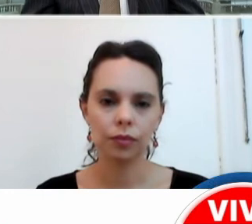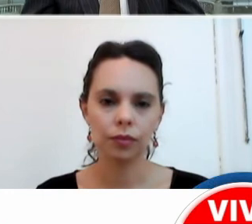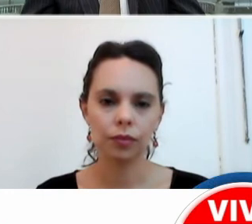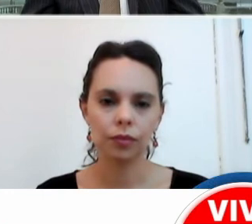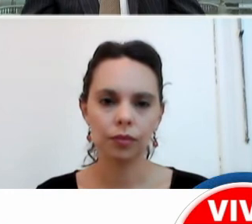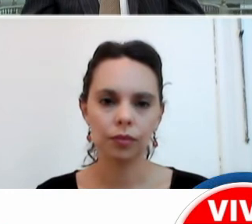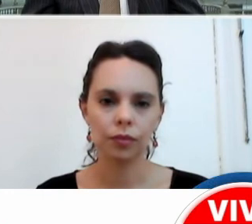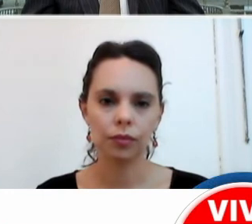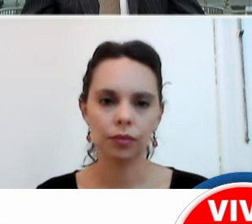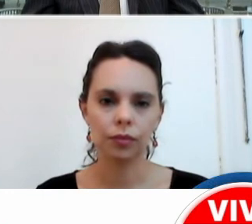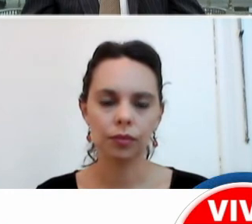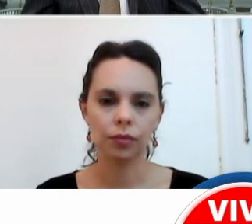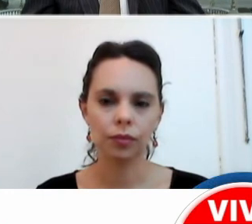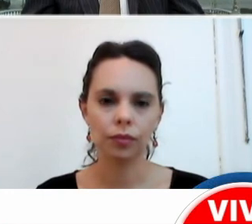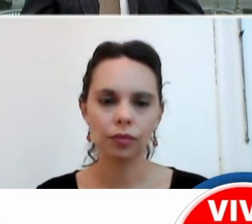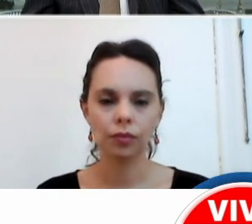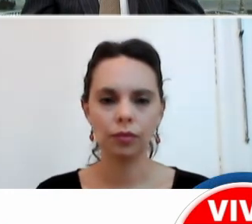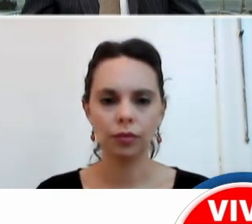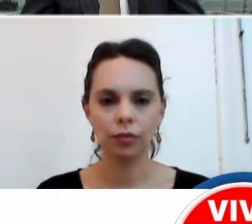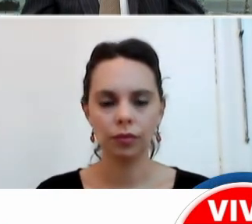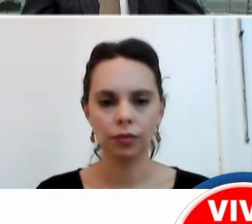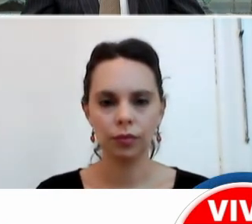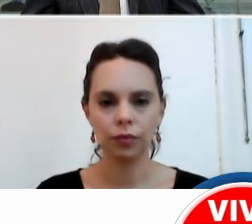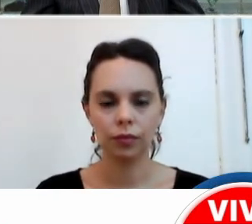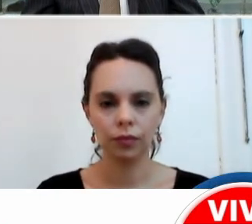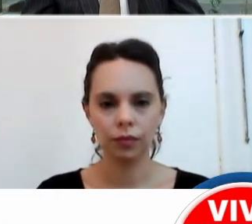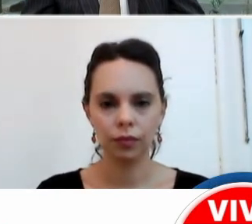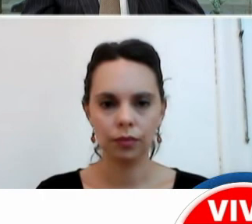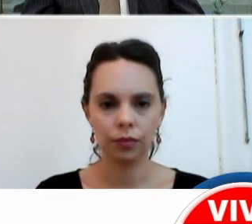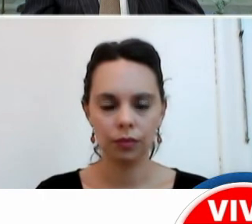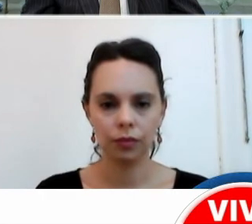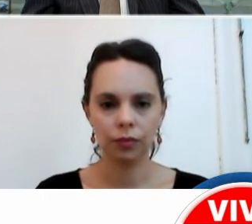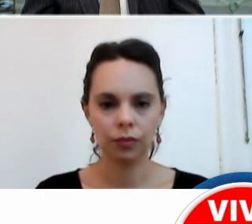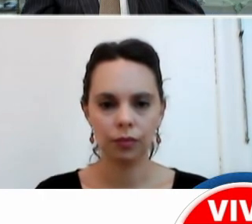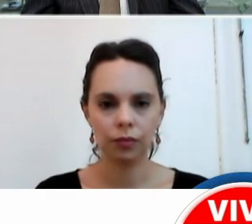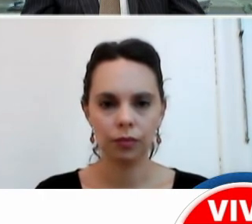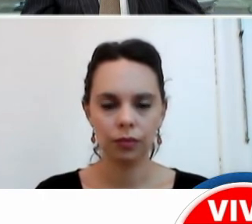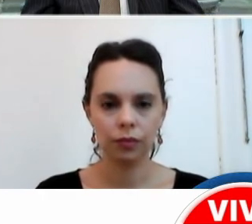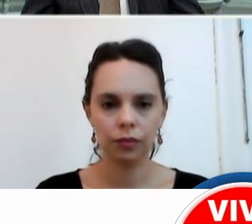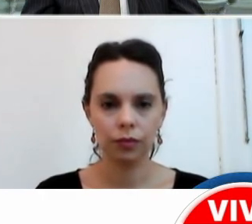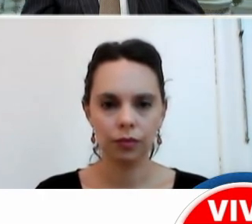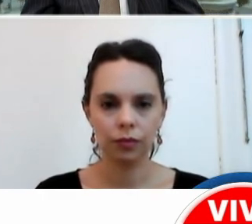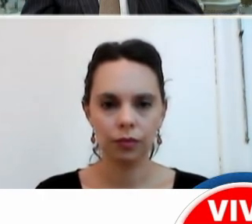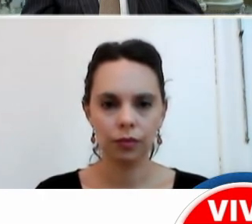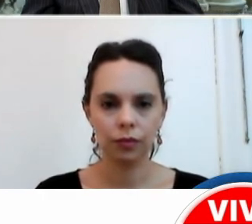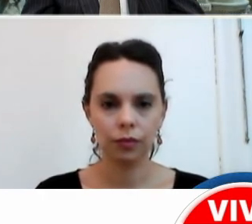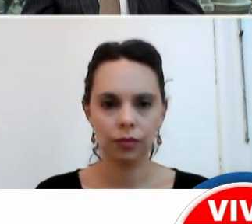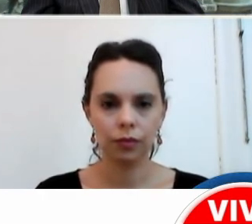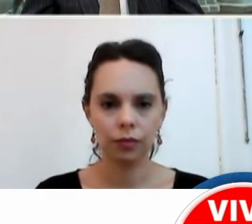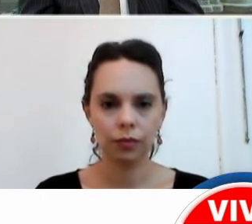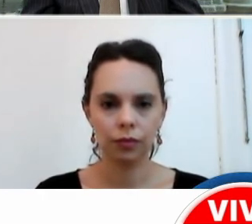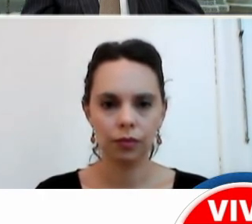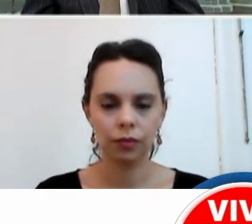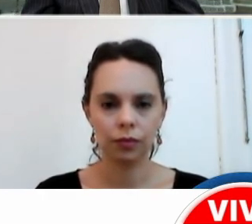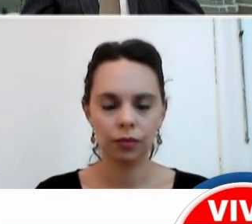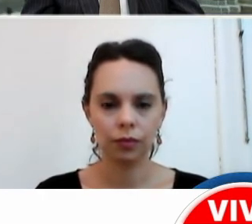es una última gestión. Digo, el endeudamiento que tuvo Juntos por el Cambio en su gobierno, la gran mayoría de